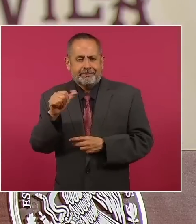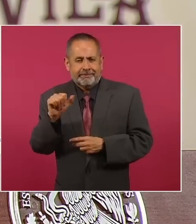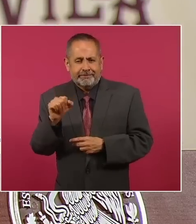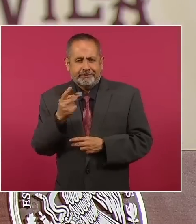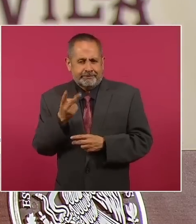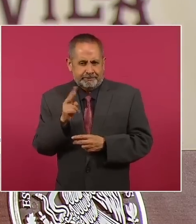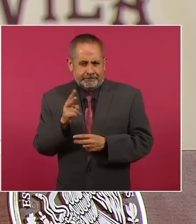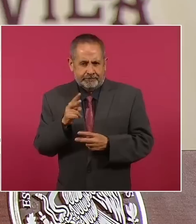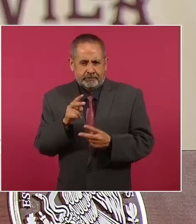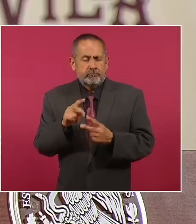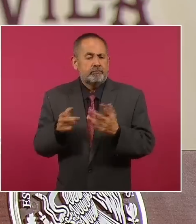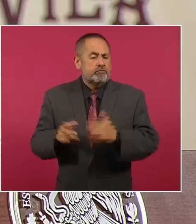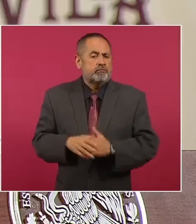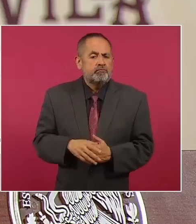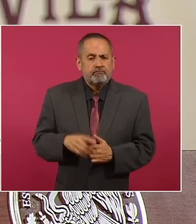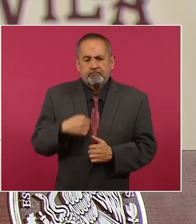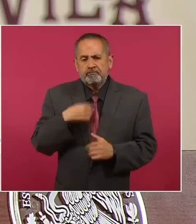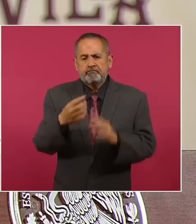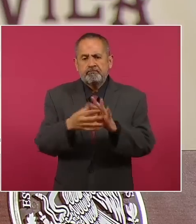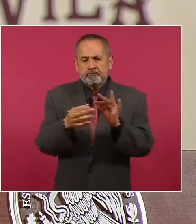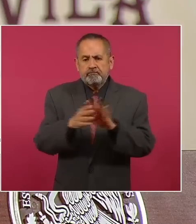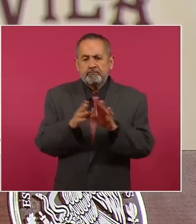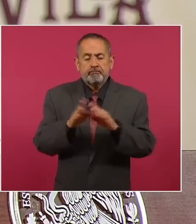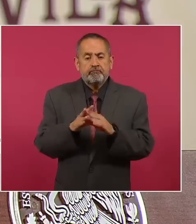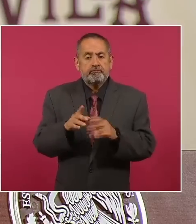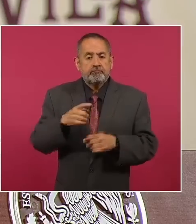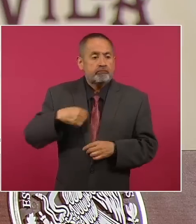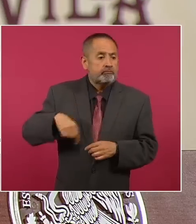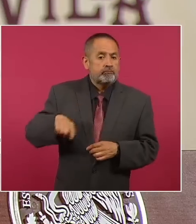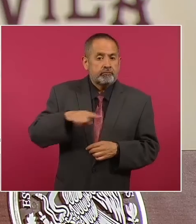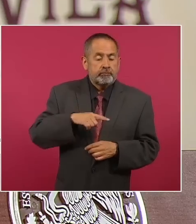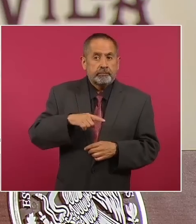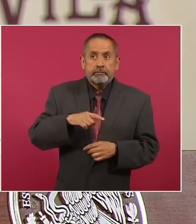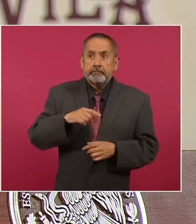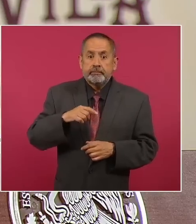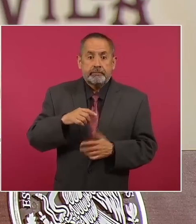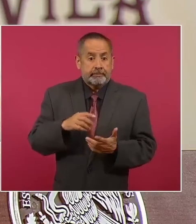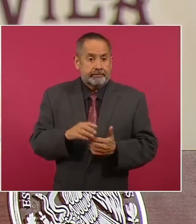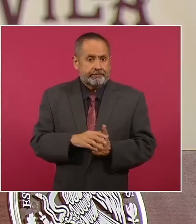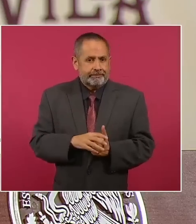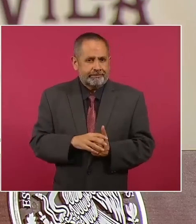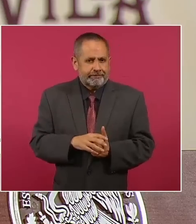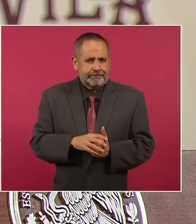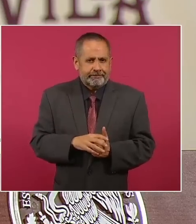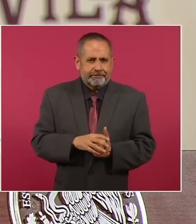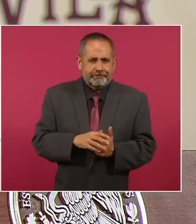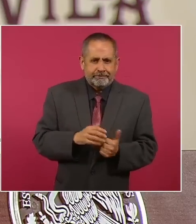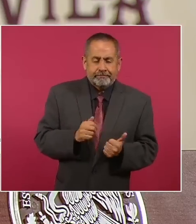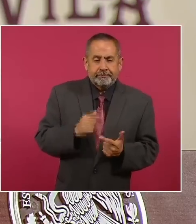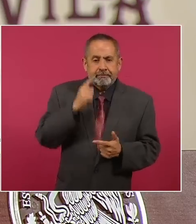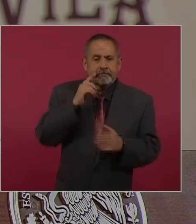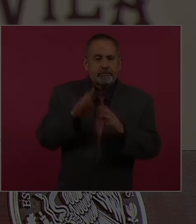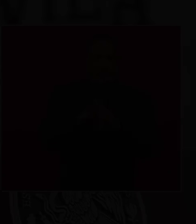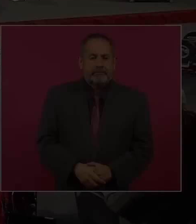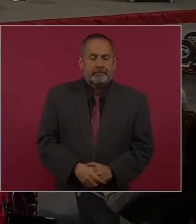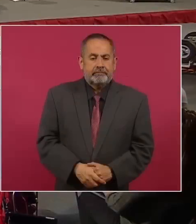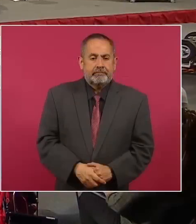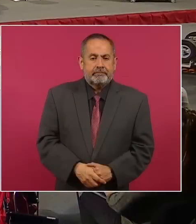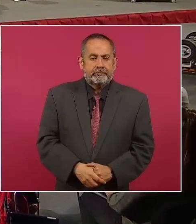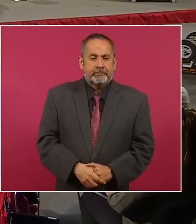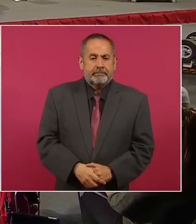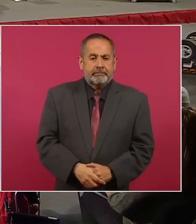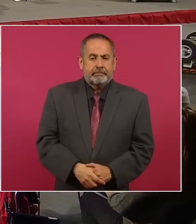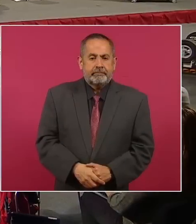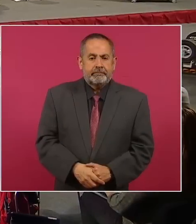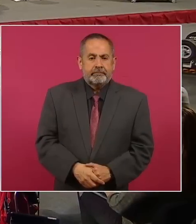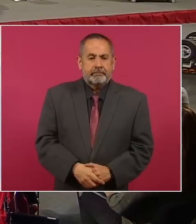venido disminuyendo las importaciones en esta administración, las importaciones de gasolinas. En